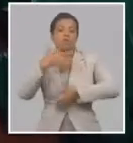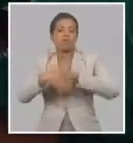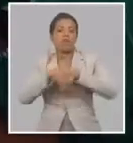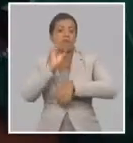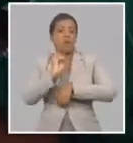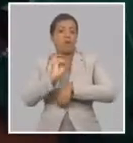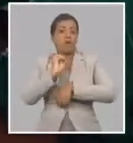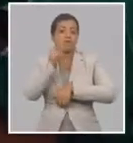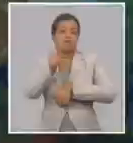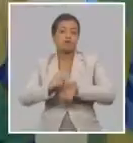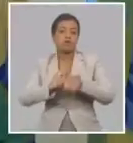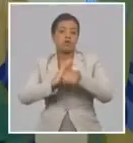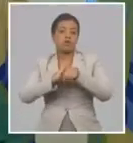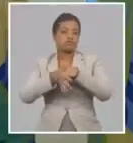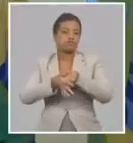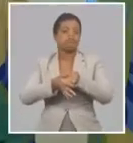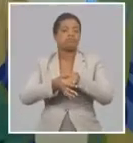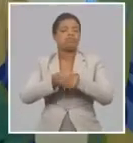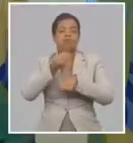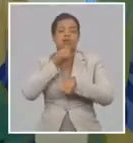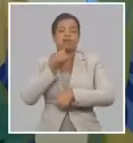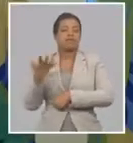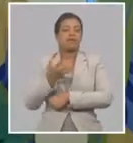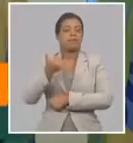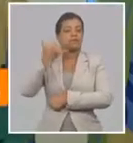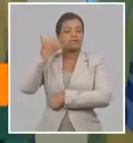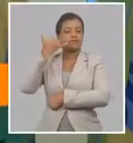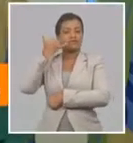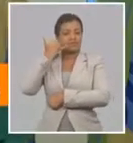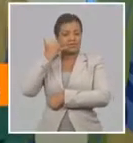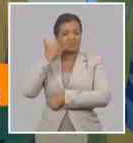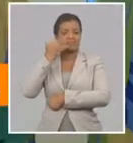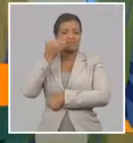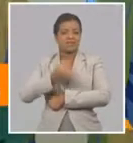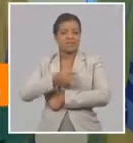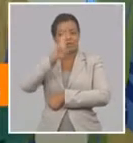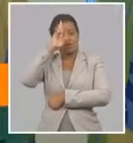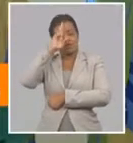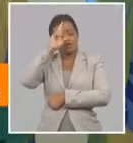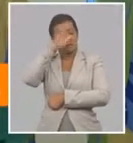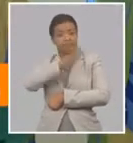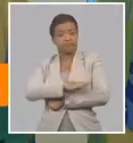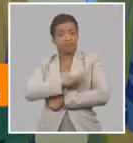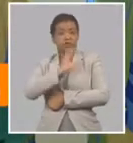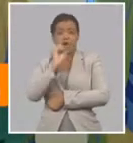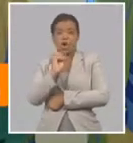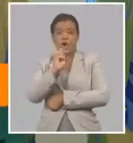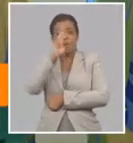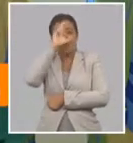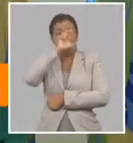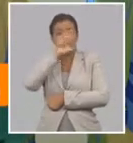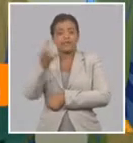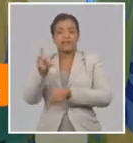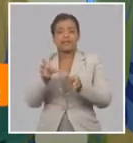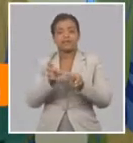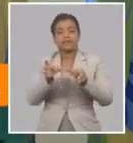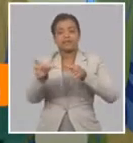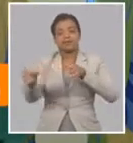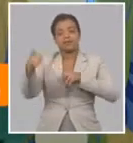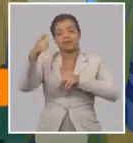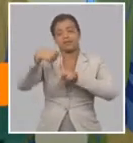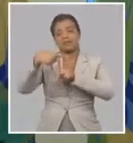con algún pasajero puedan ser localizados y pueden ser remitidos hacia un centro de aislamiento no se les puede dar su debido tratamiento